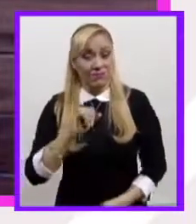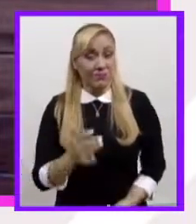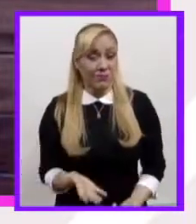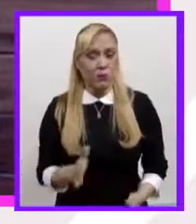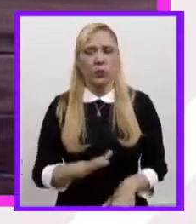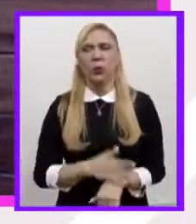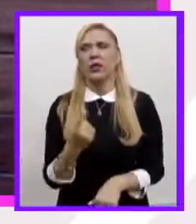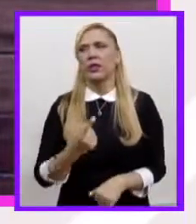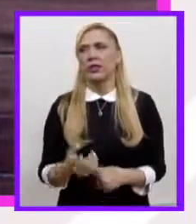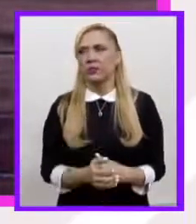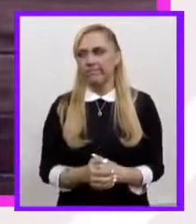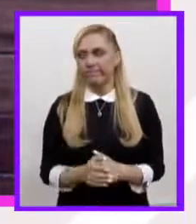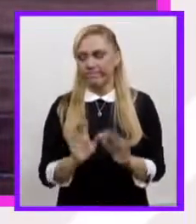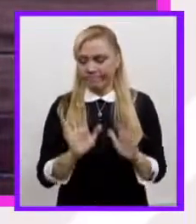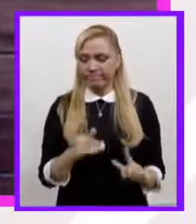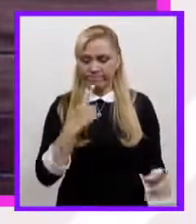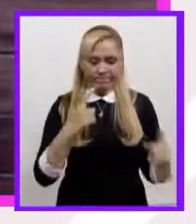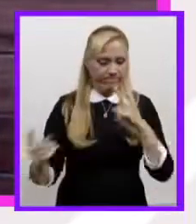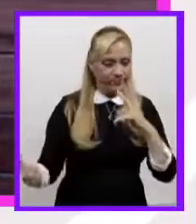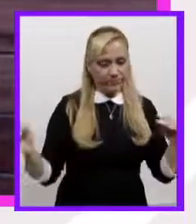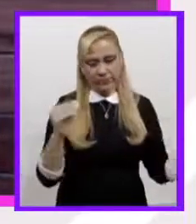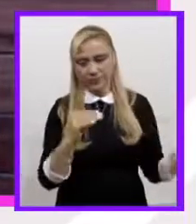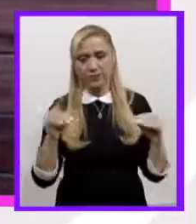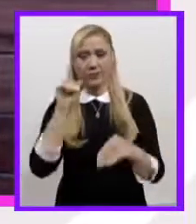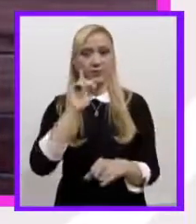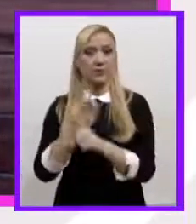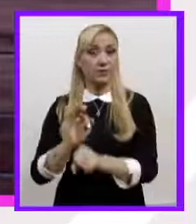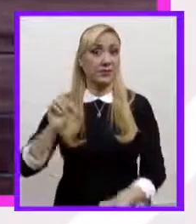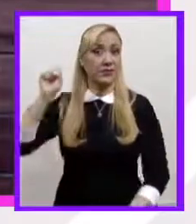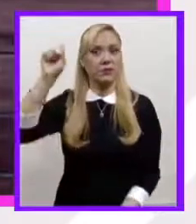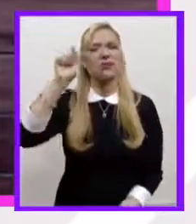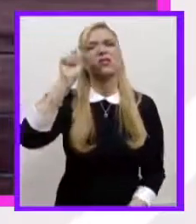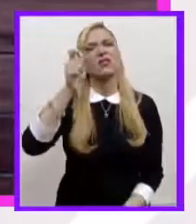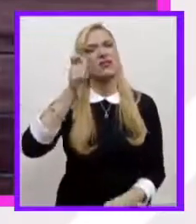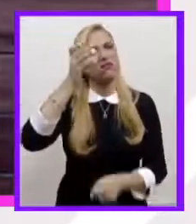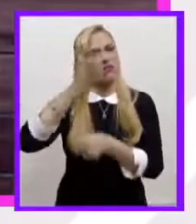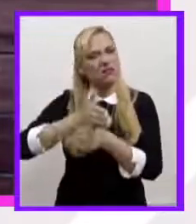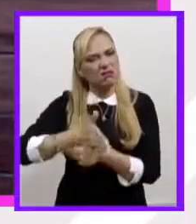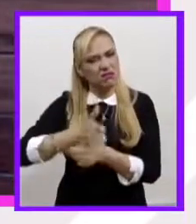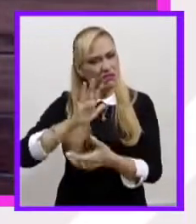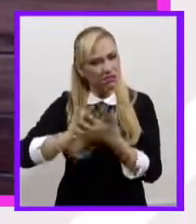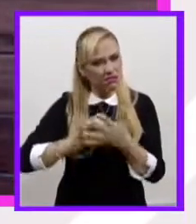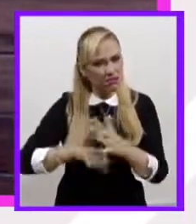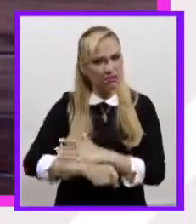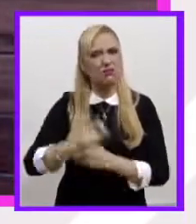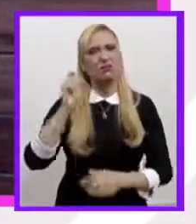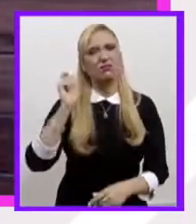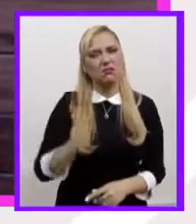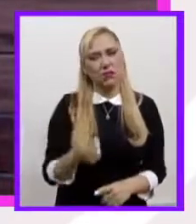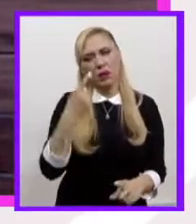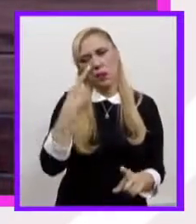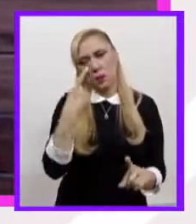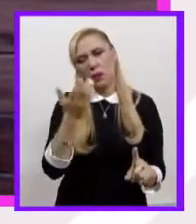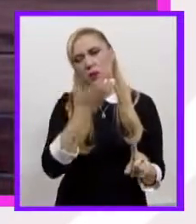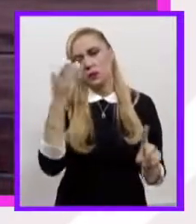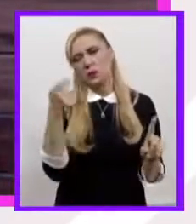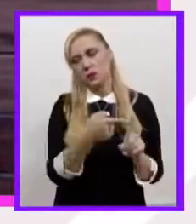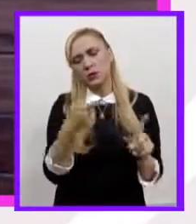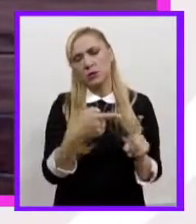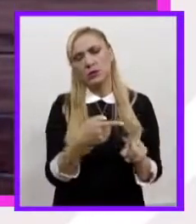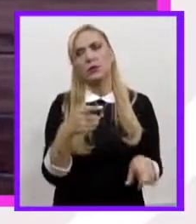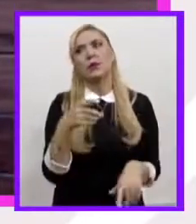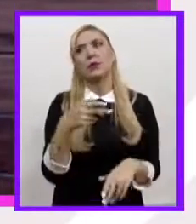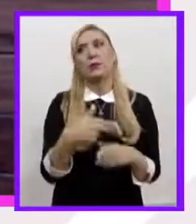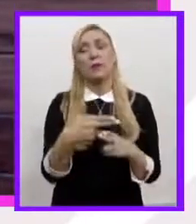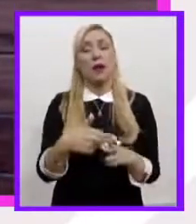pregunta, es, hemos estado debatiendo en el feminismo qué es lo punitivo, ¿no? Se habla mucho de lo punitivo y si